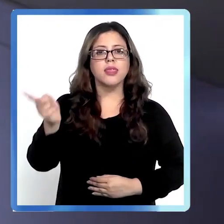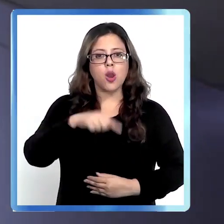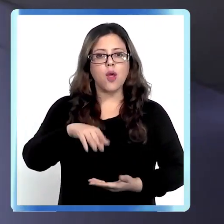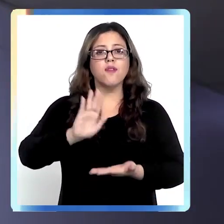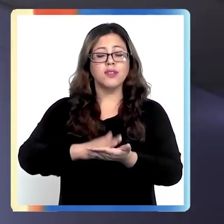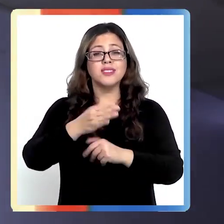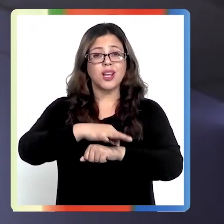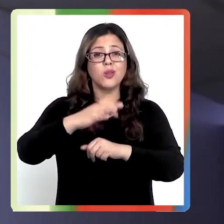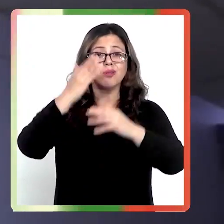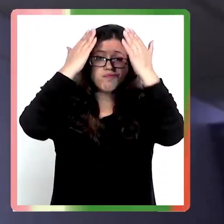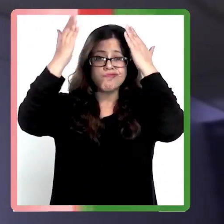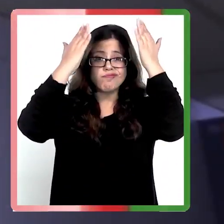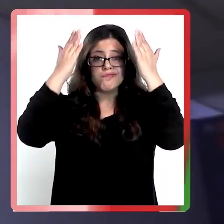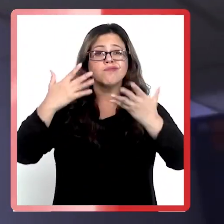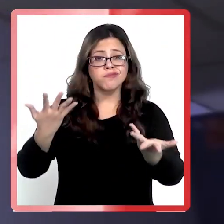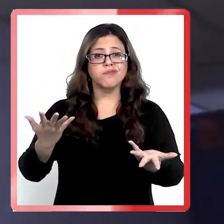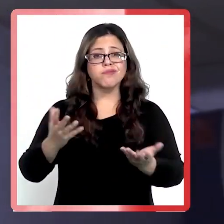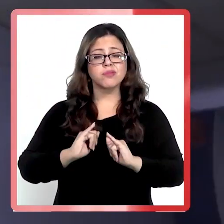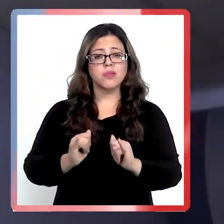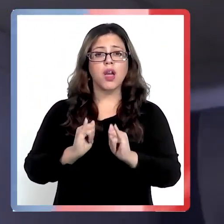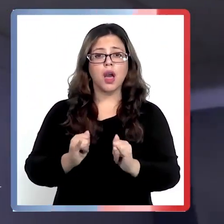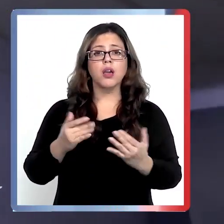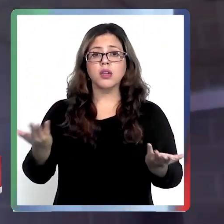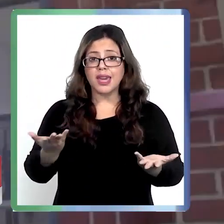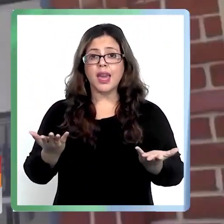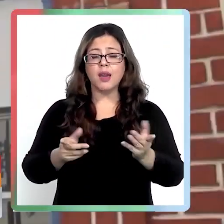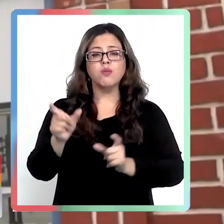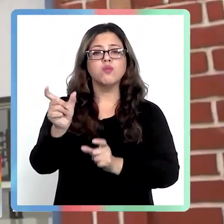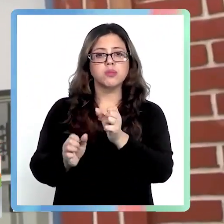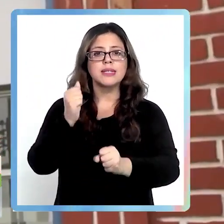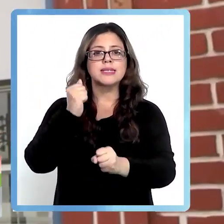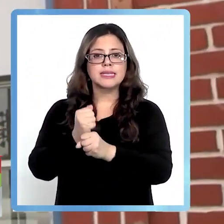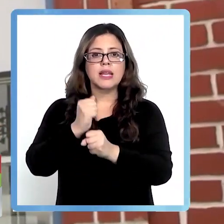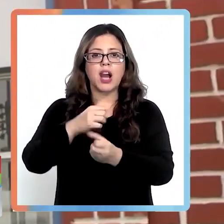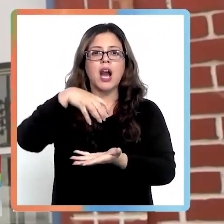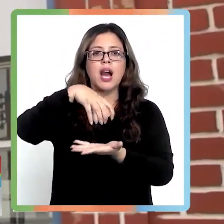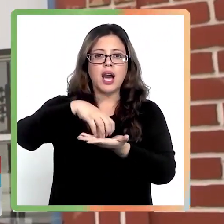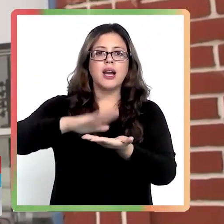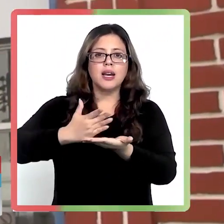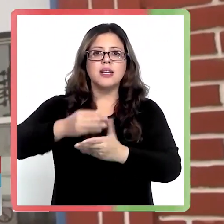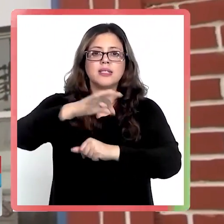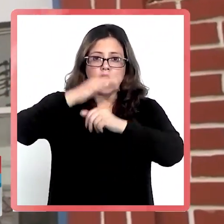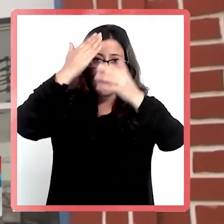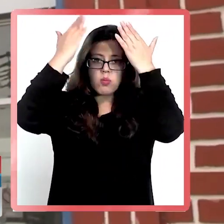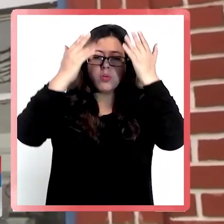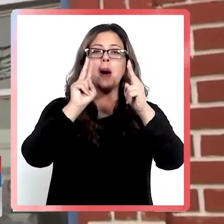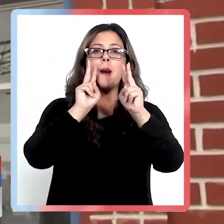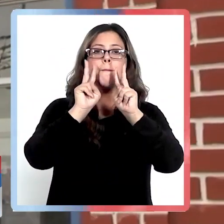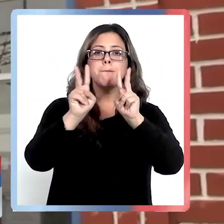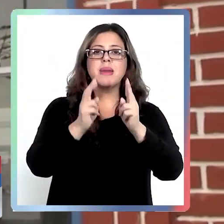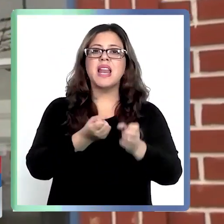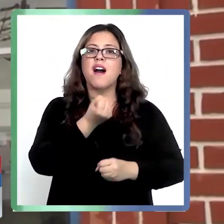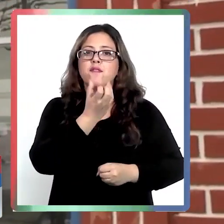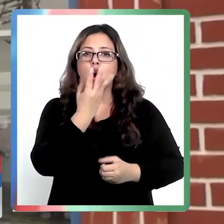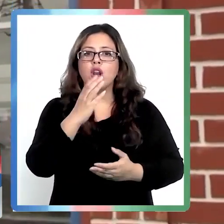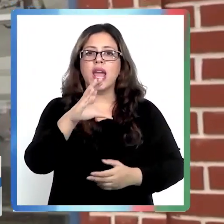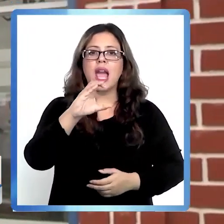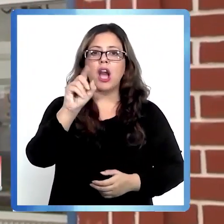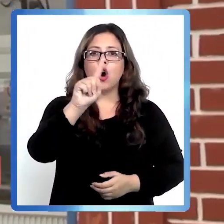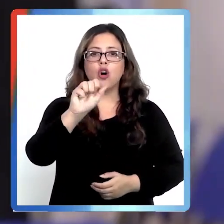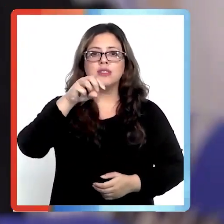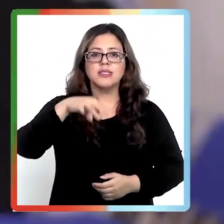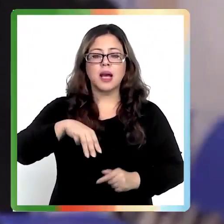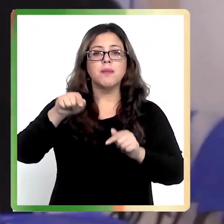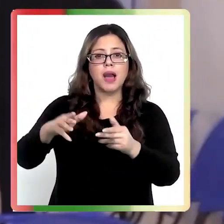Nuevamente, la salud mental hace noticia. Esta vez por los trabajadores del Complejo de Salud Mental Miraflores, más conocido como